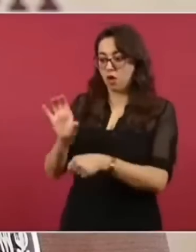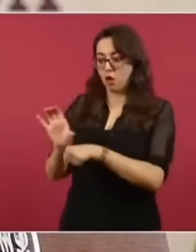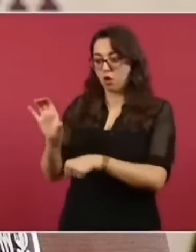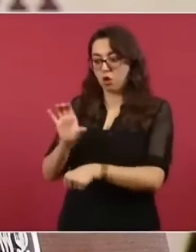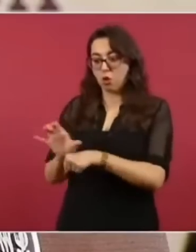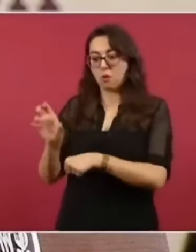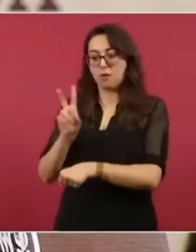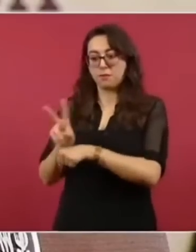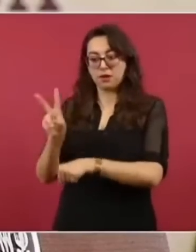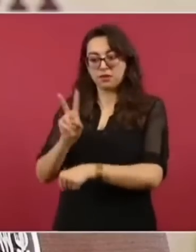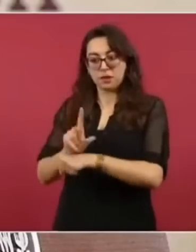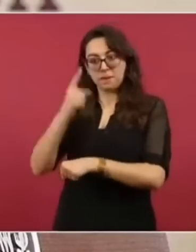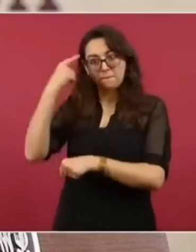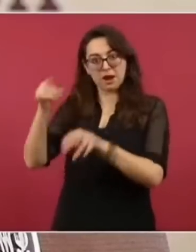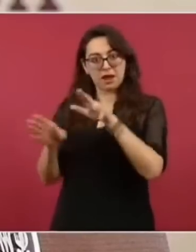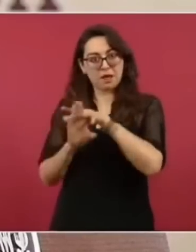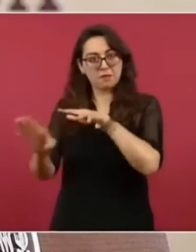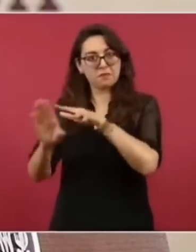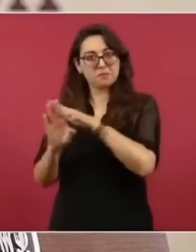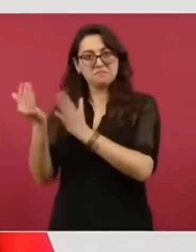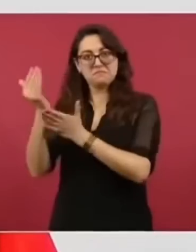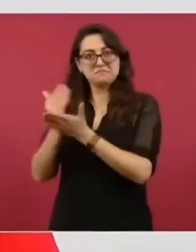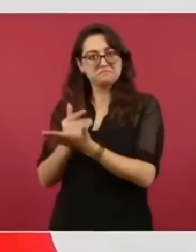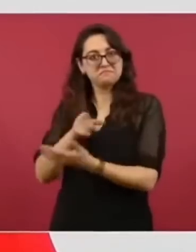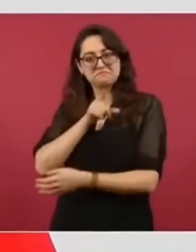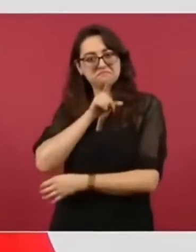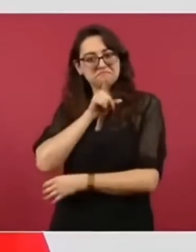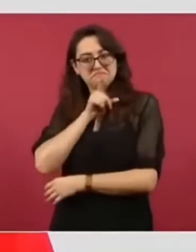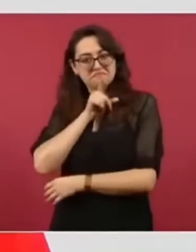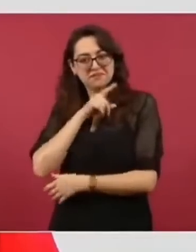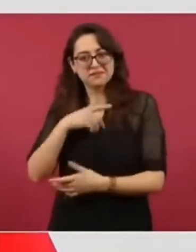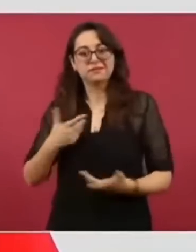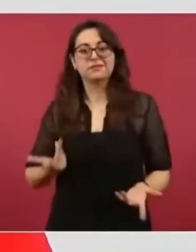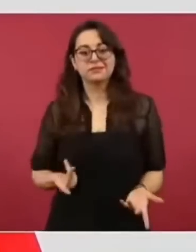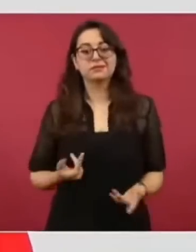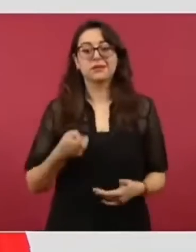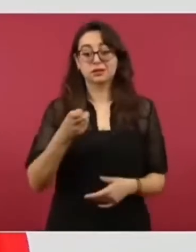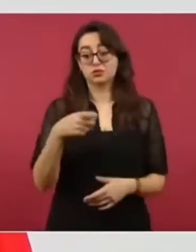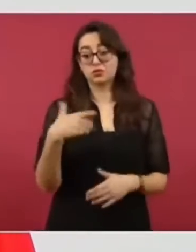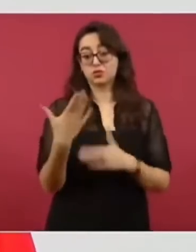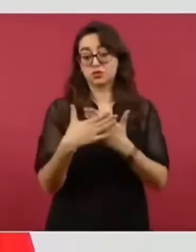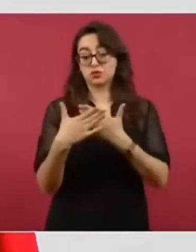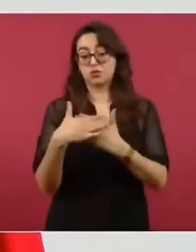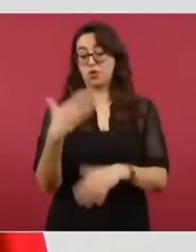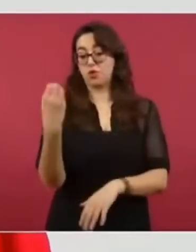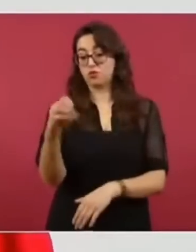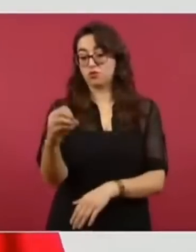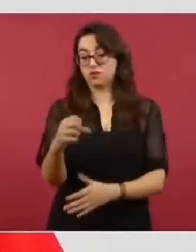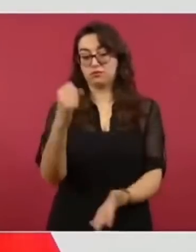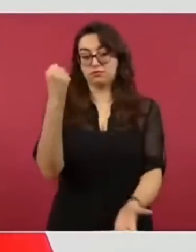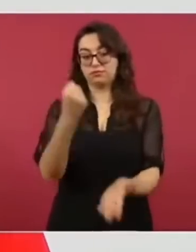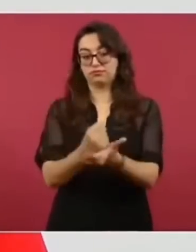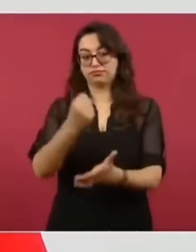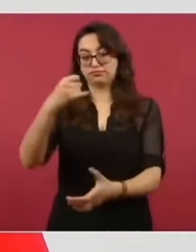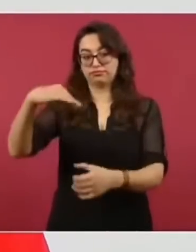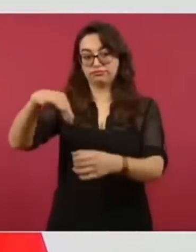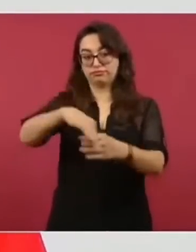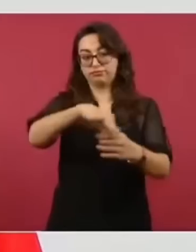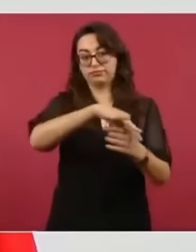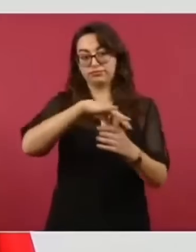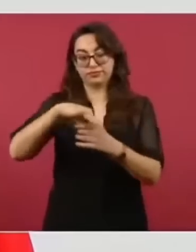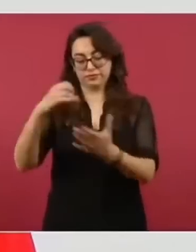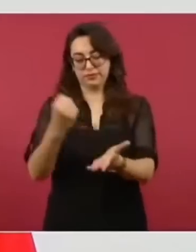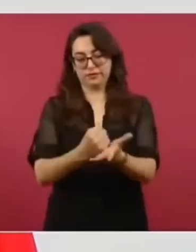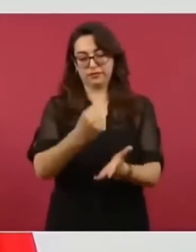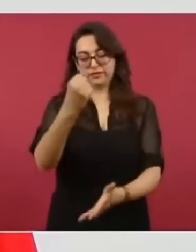fue enviado al Congreso y se espera que antes de octubre se apruebe. Entre las organizaciones que actualmente